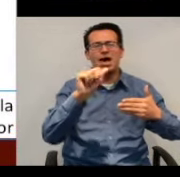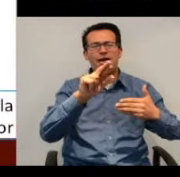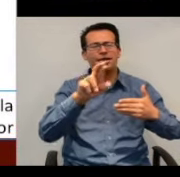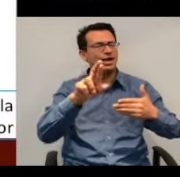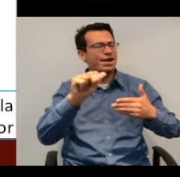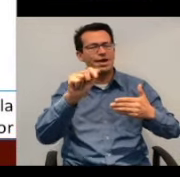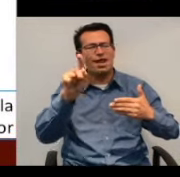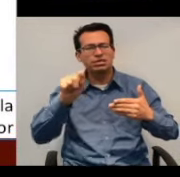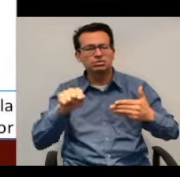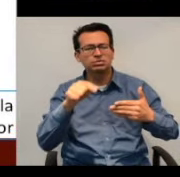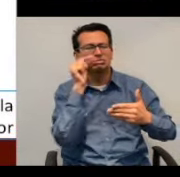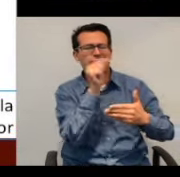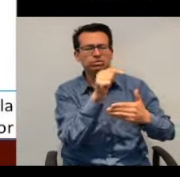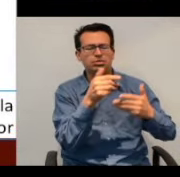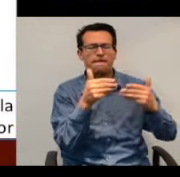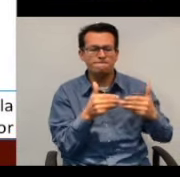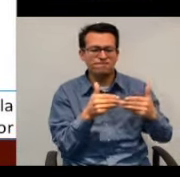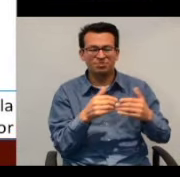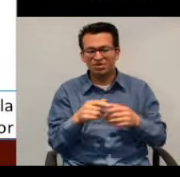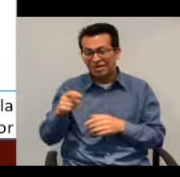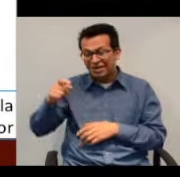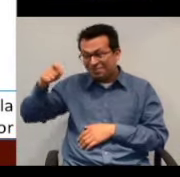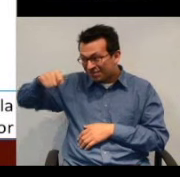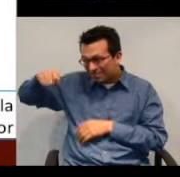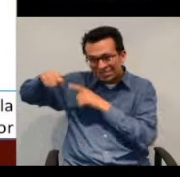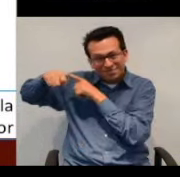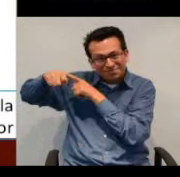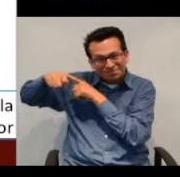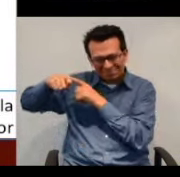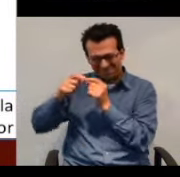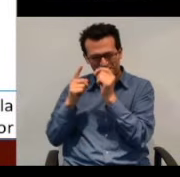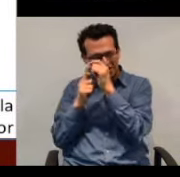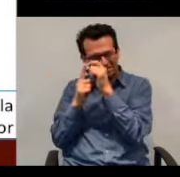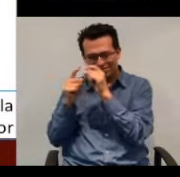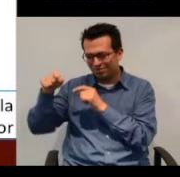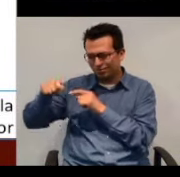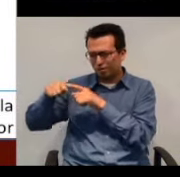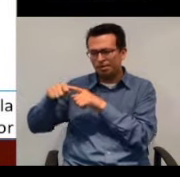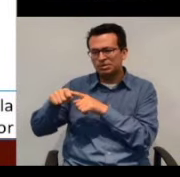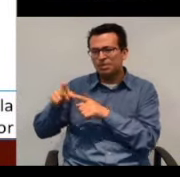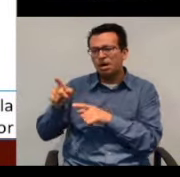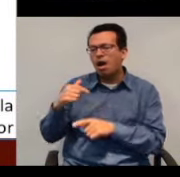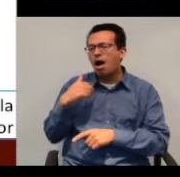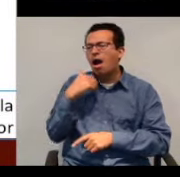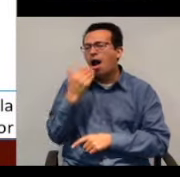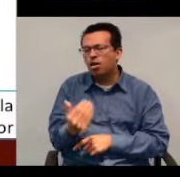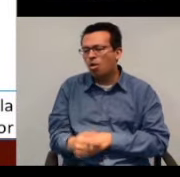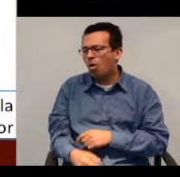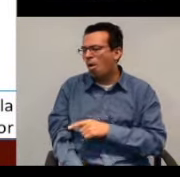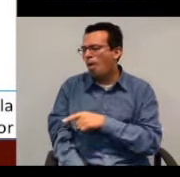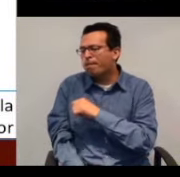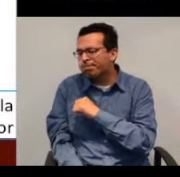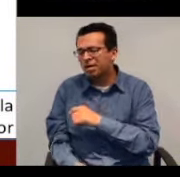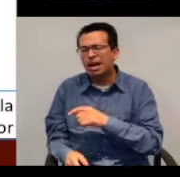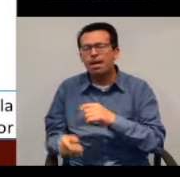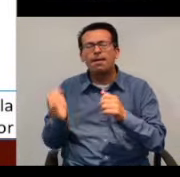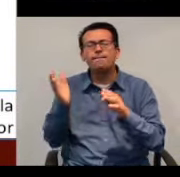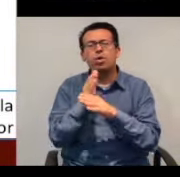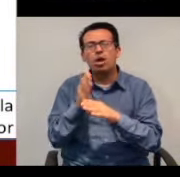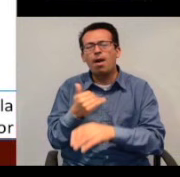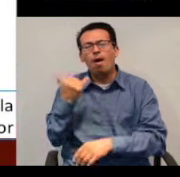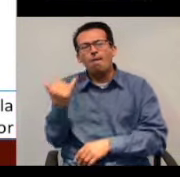una responsabilidad que podrían llegar a tener esos estudiantes. El problema no son los estudiantes, el problema es el